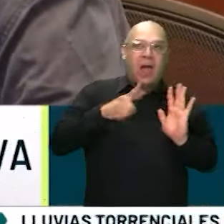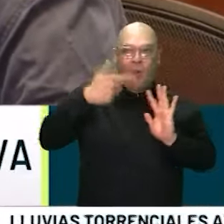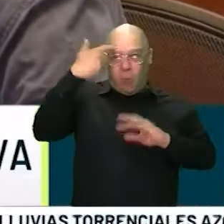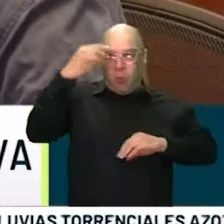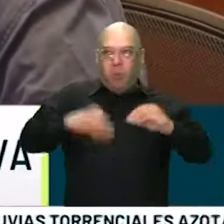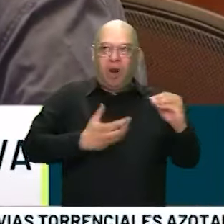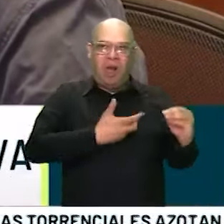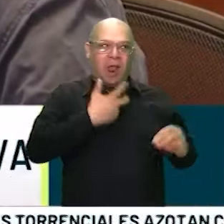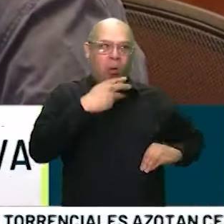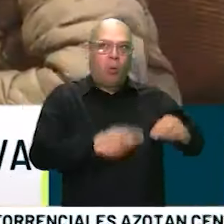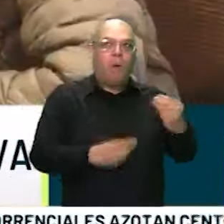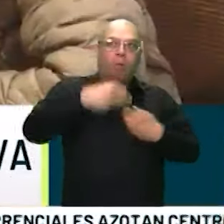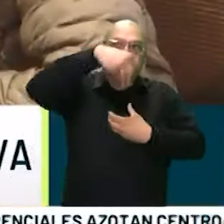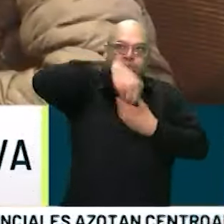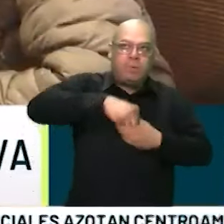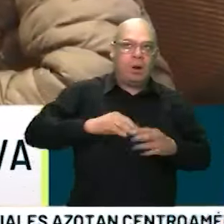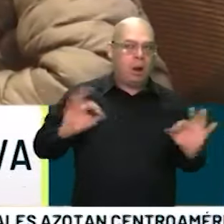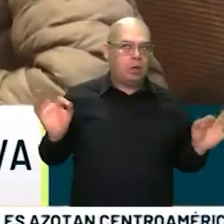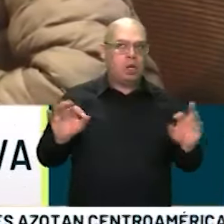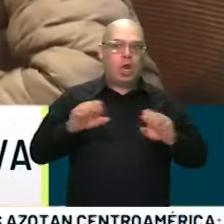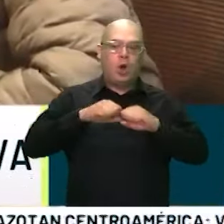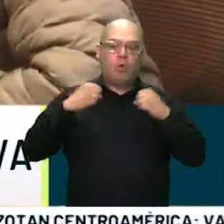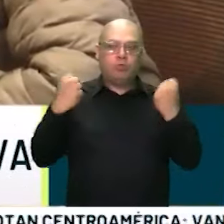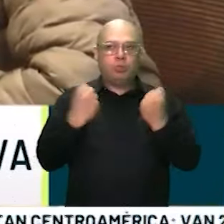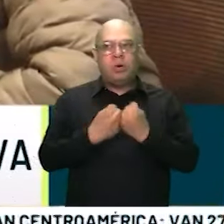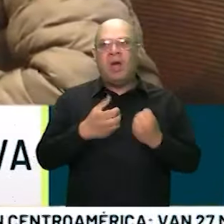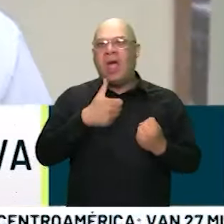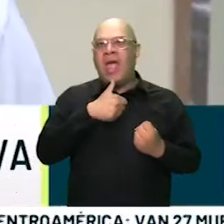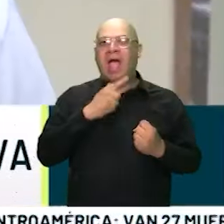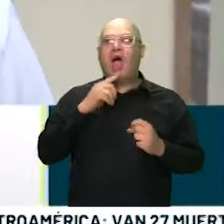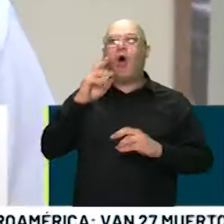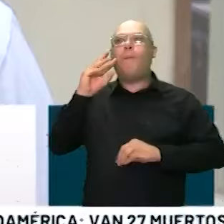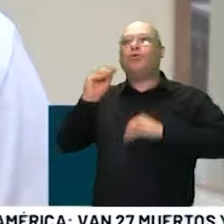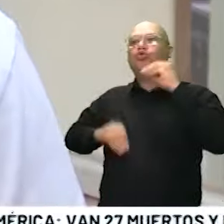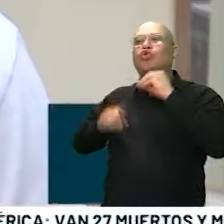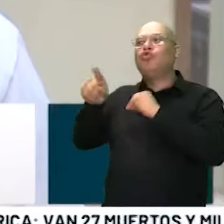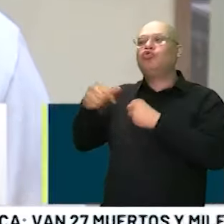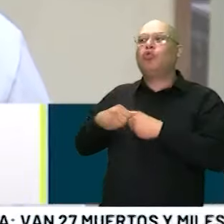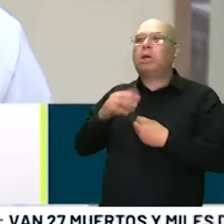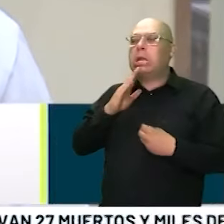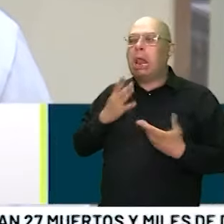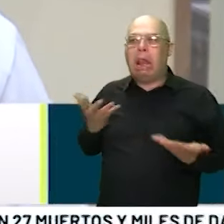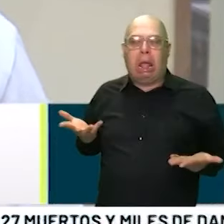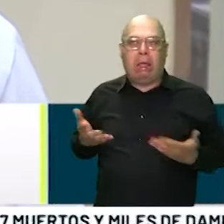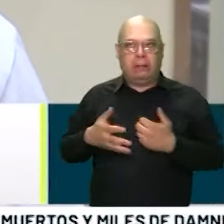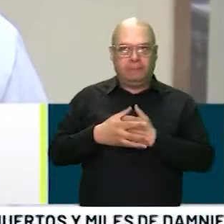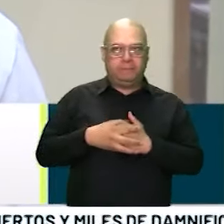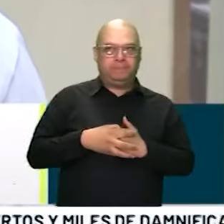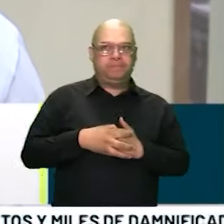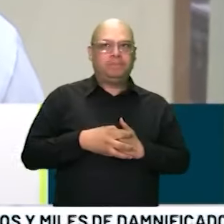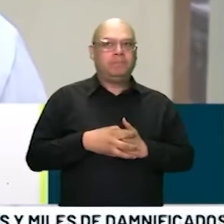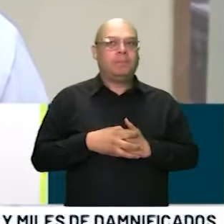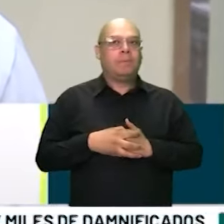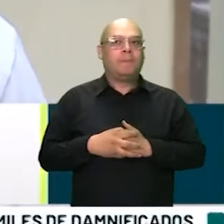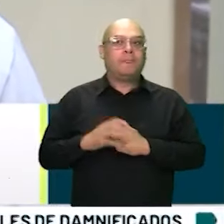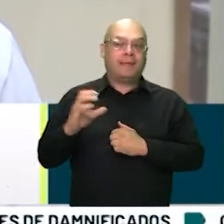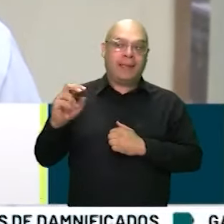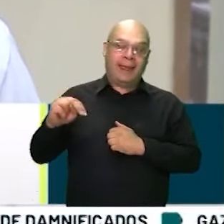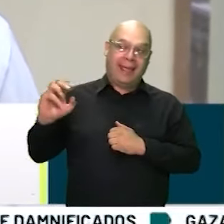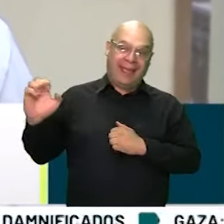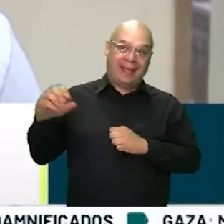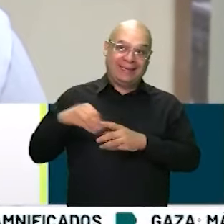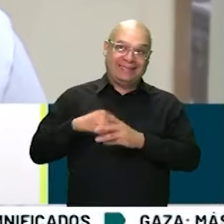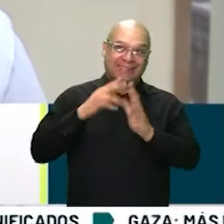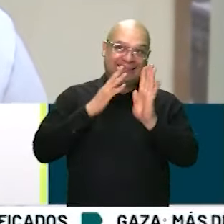Quiénes serían los concejales declarados en oposición ahora el Consejo Nacional electoral no requiere eh cambian digamos esta